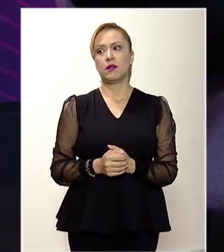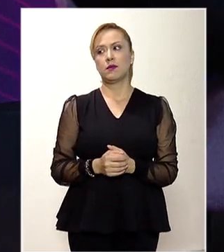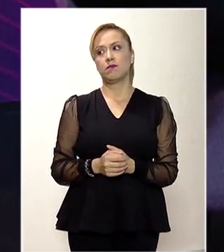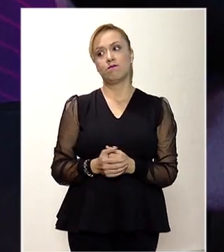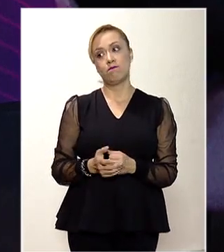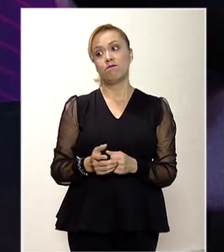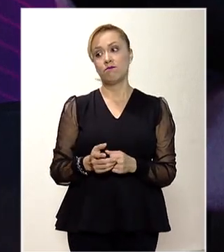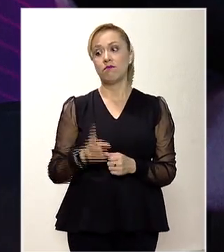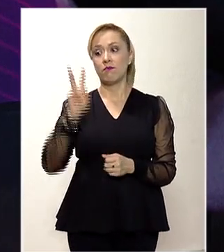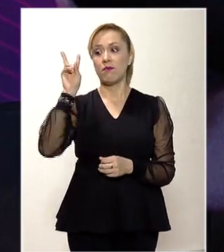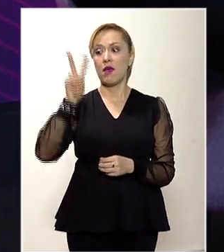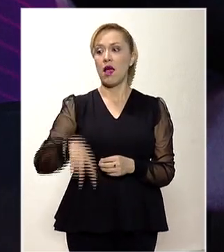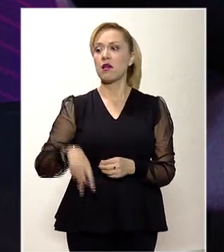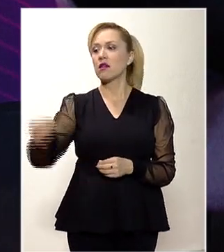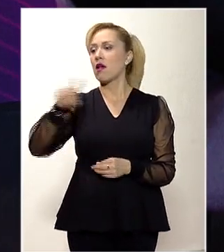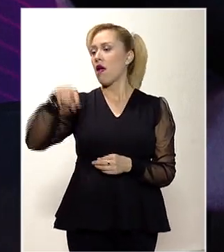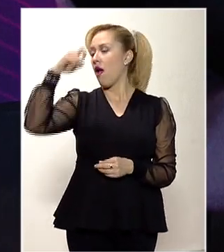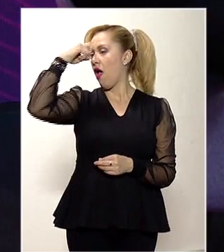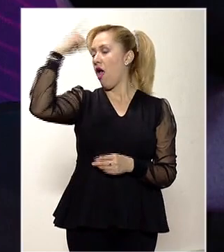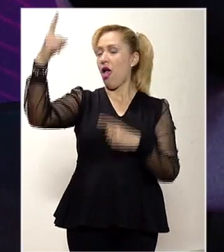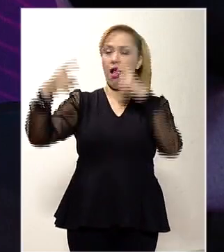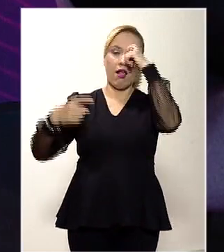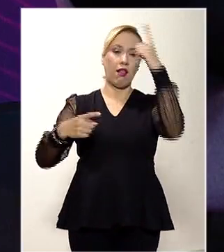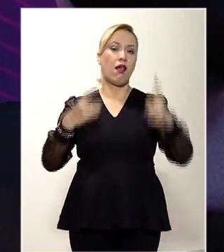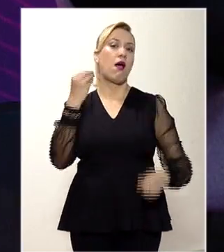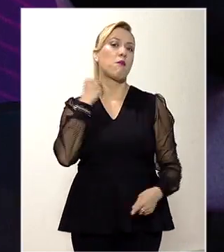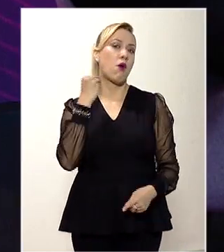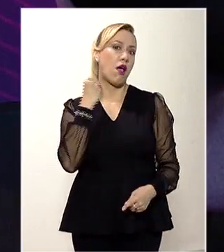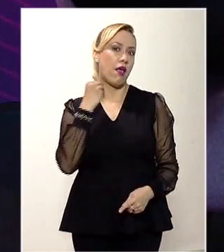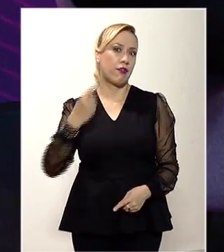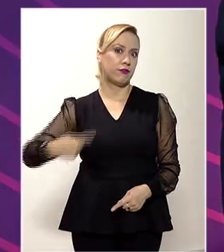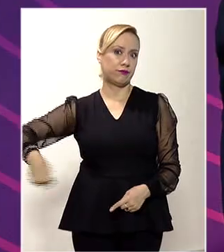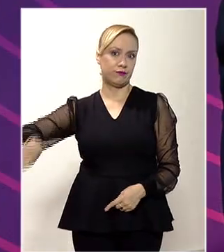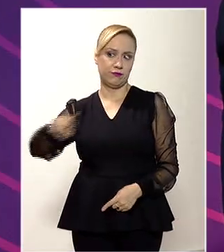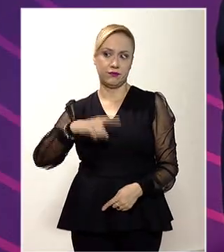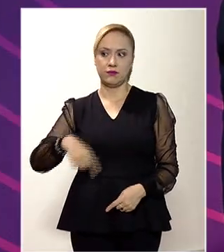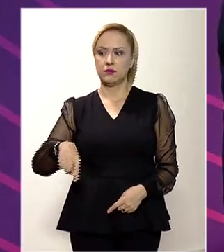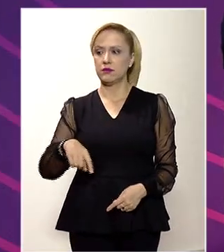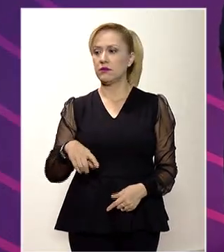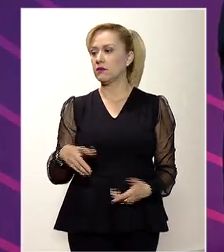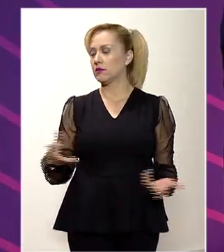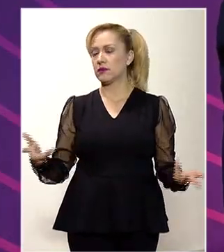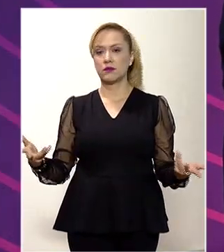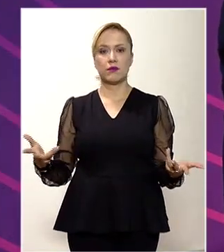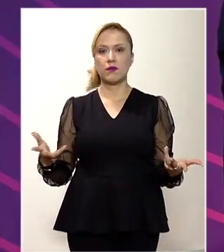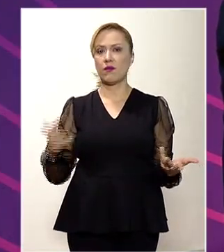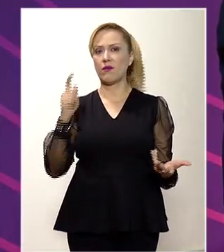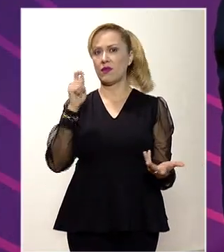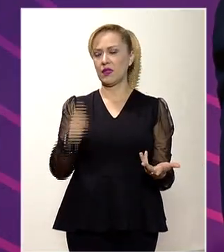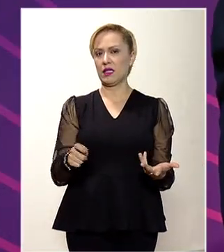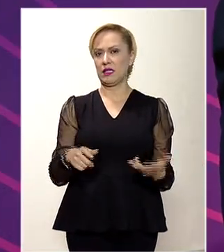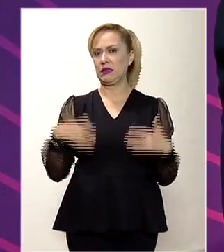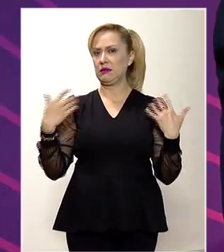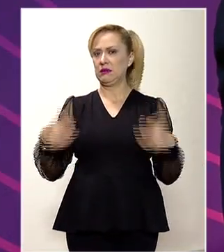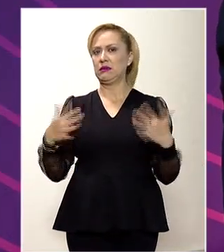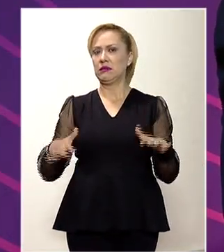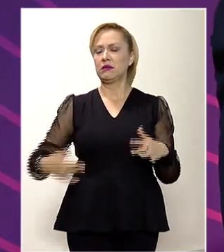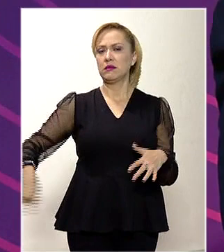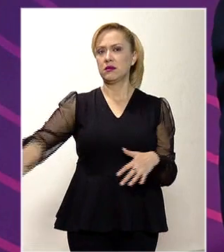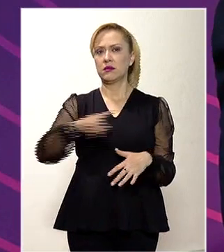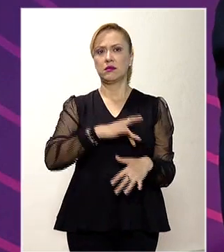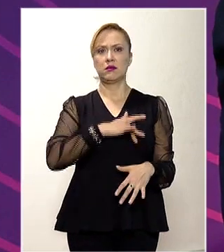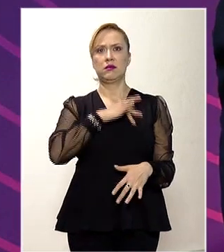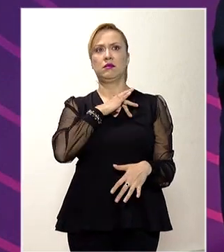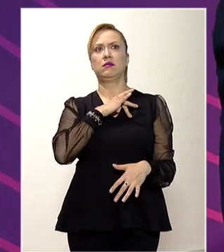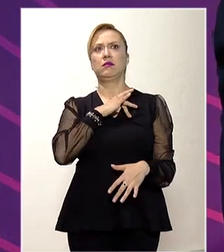es un término que se inventaron los abogados y abogadas, ¿no? Que es un nivel de convicción muy alto, es el Muy nivel alto. de